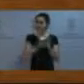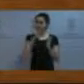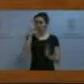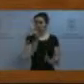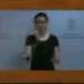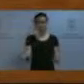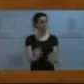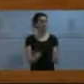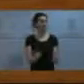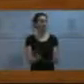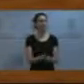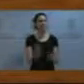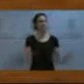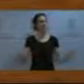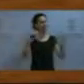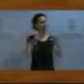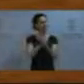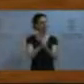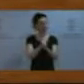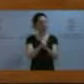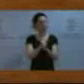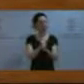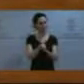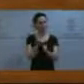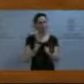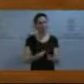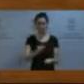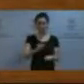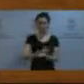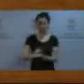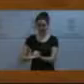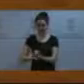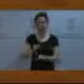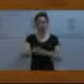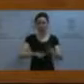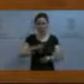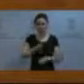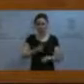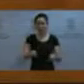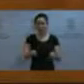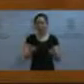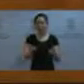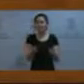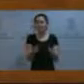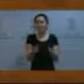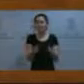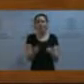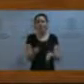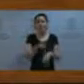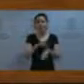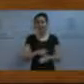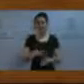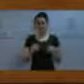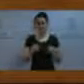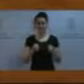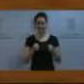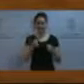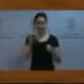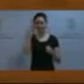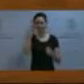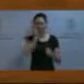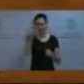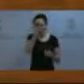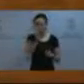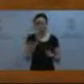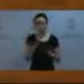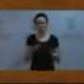hablar del pantanoso terreno de las compras, contrataciones y adjudicaciones, o de la marginación sanitaria en esos hospitales clandestinos en los